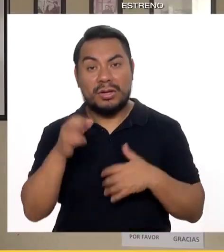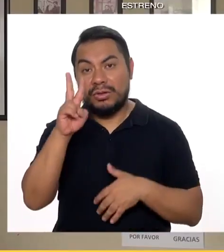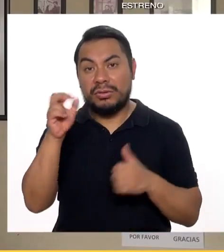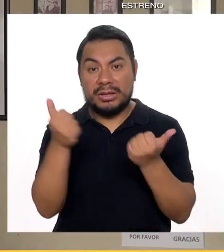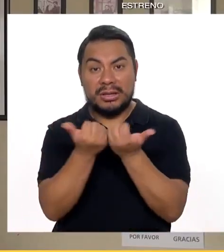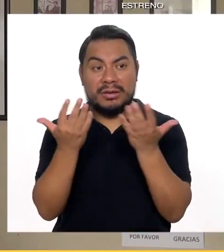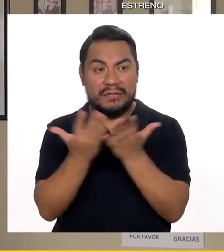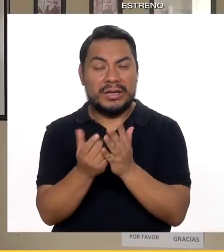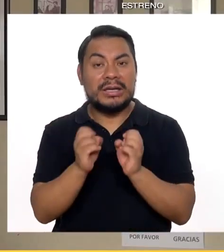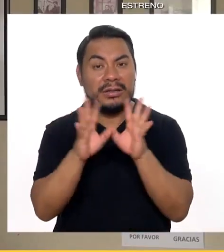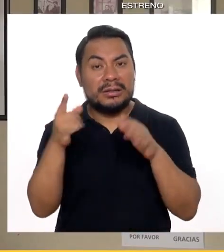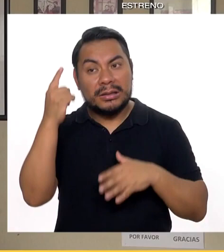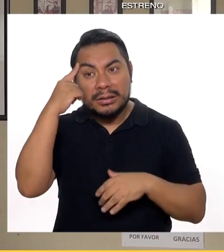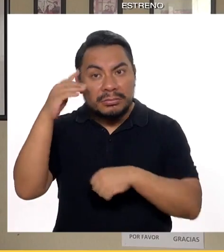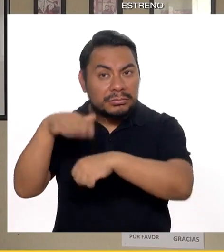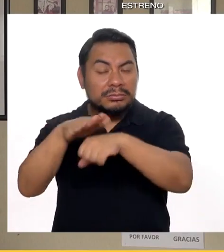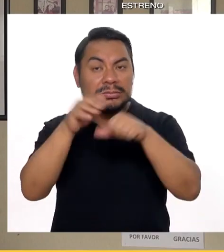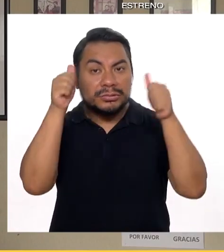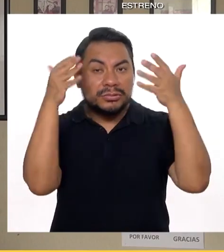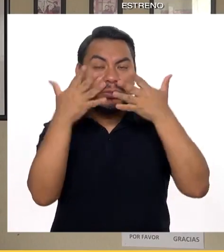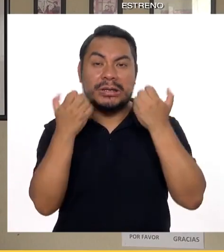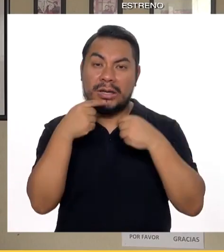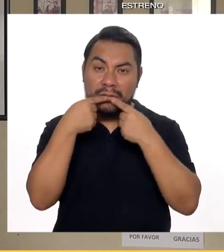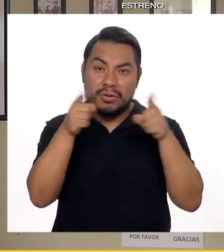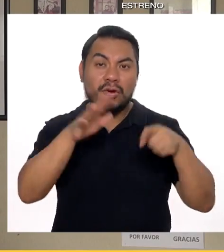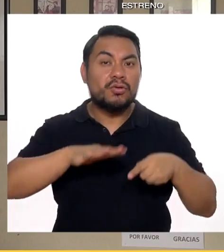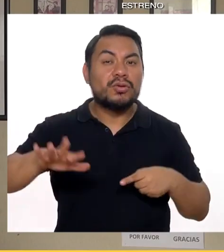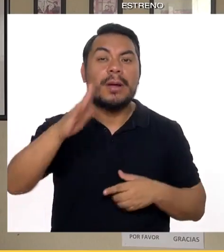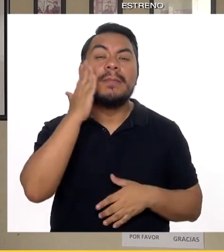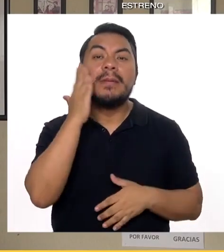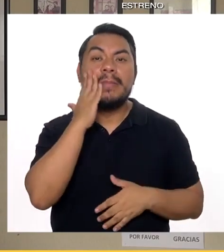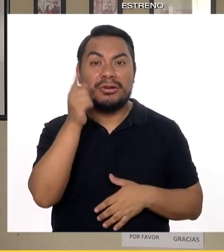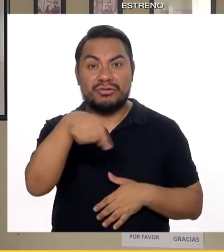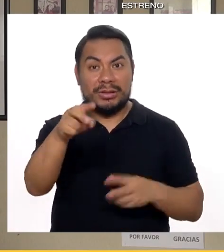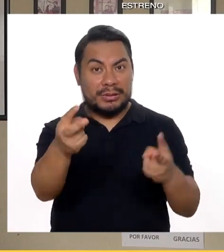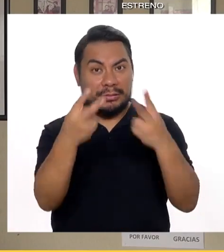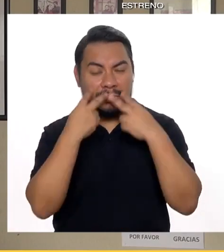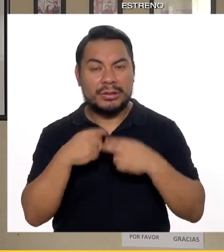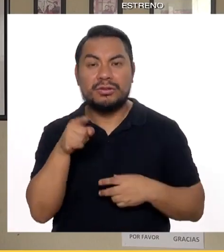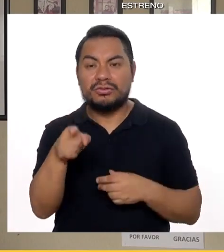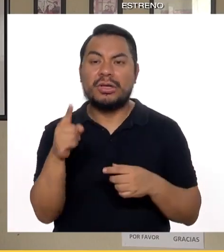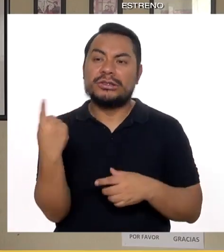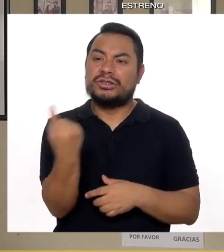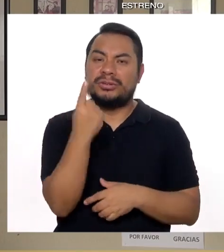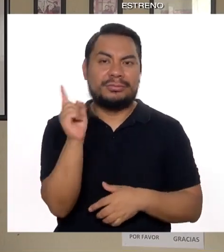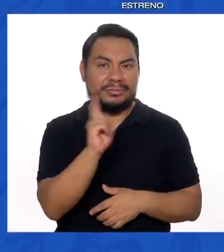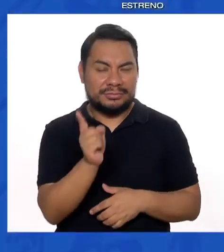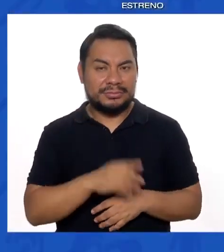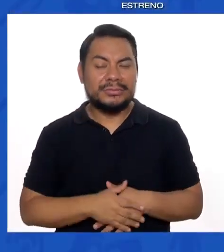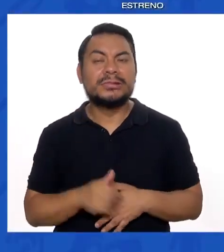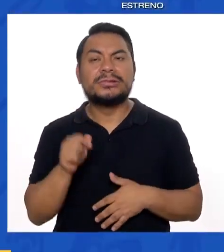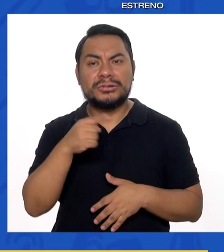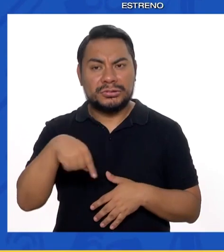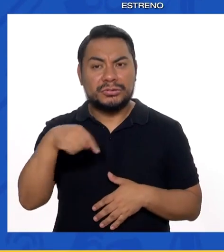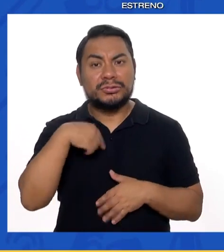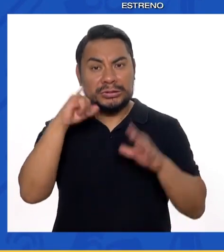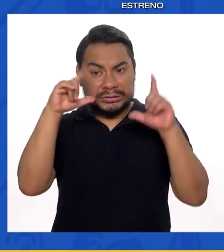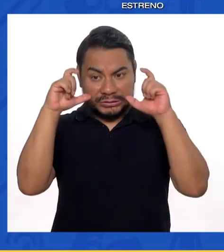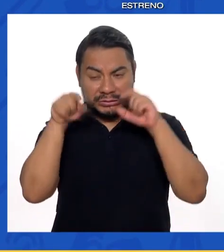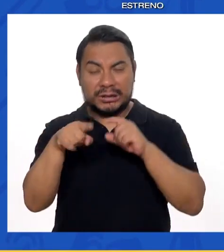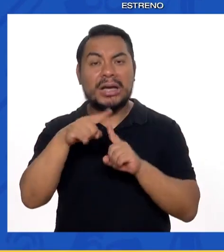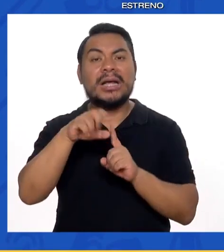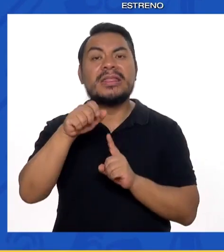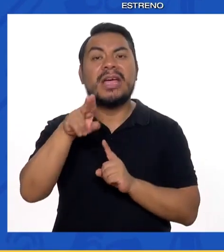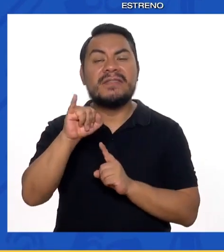Hoy, 2 de abril, Día de la Concientización del Autismo, quiero decirles a todas las mamás azules que me están viendo que no están solas. Pueden seguirme a través de